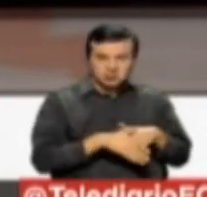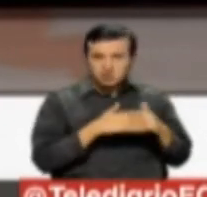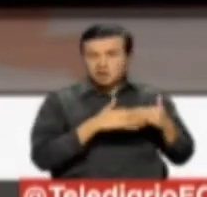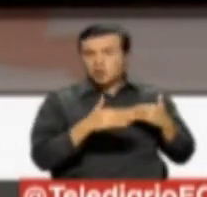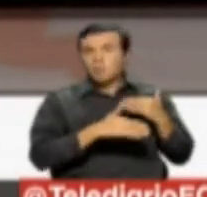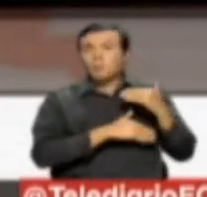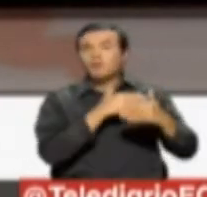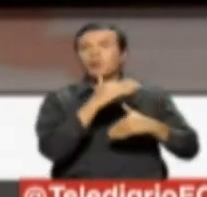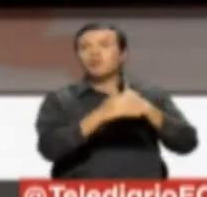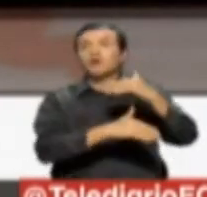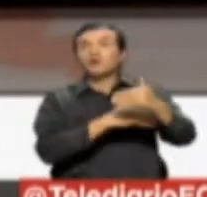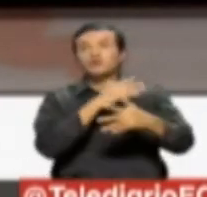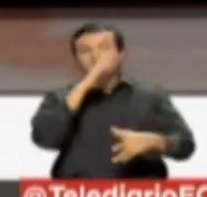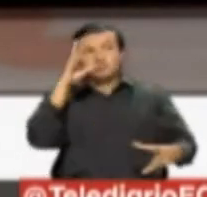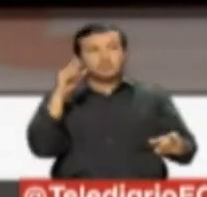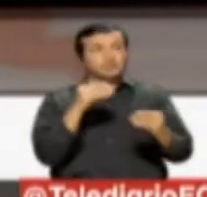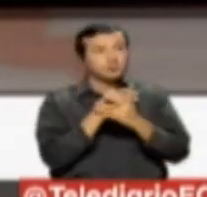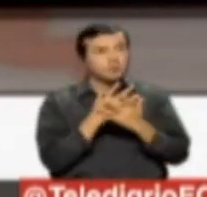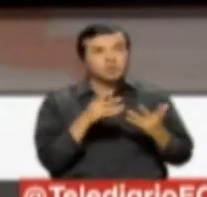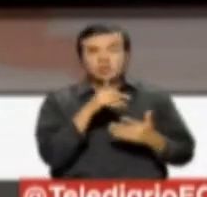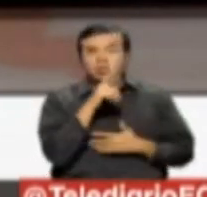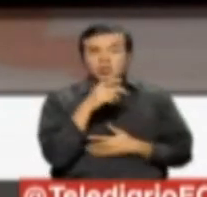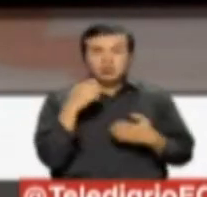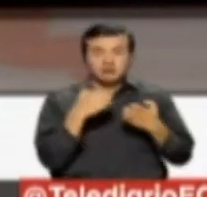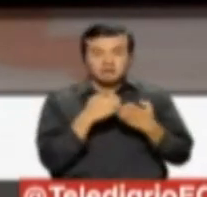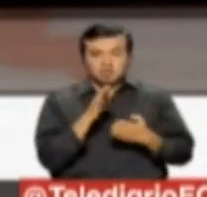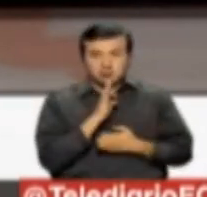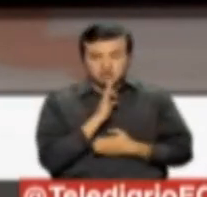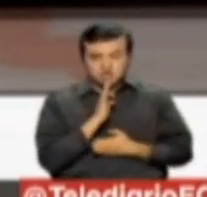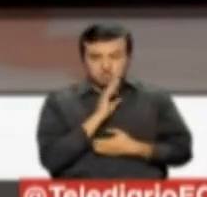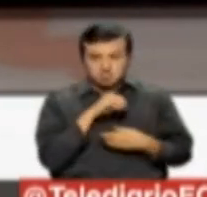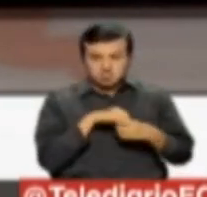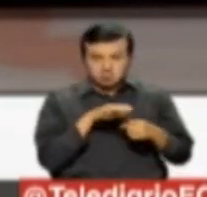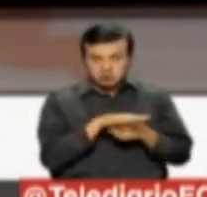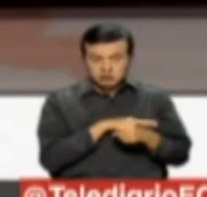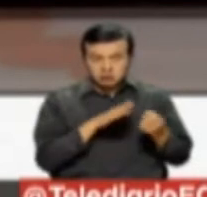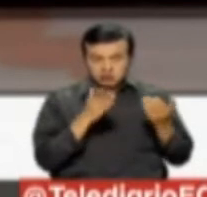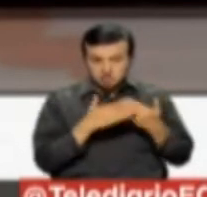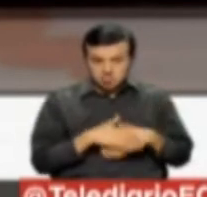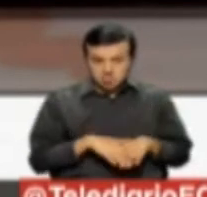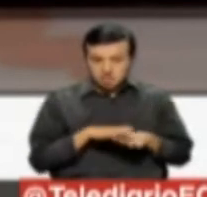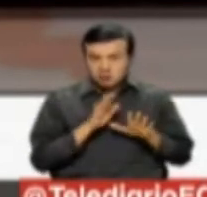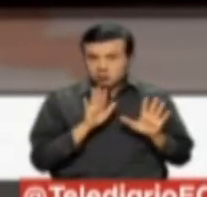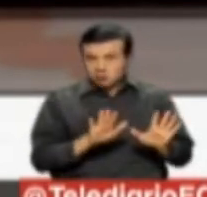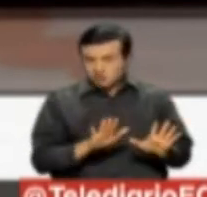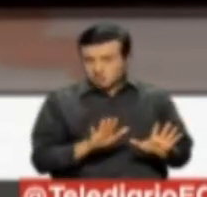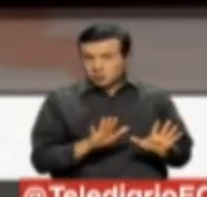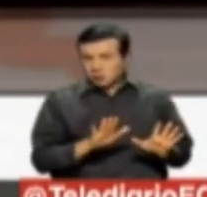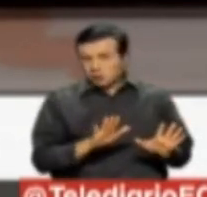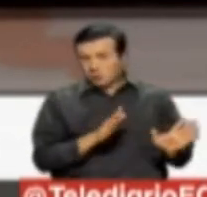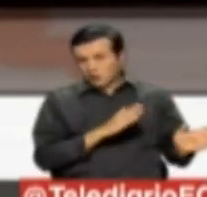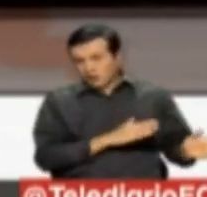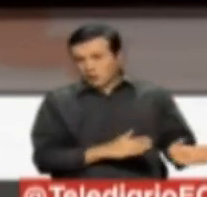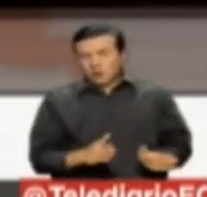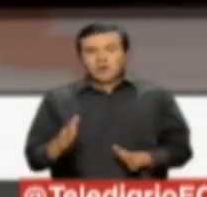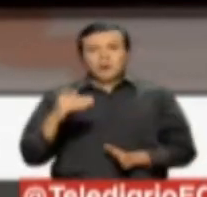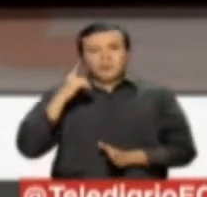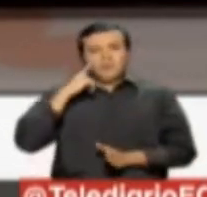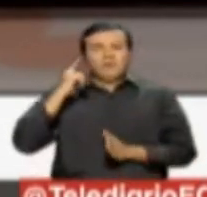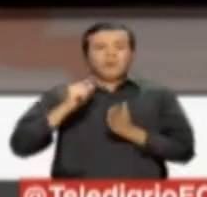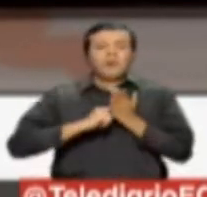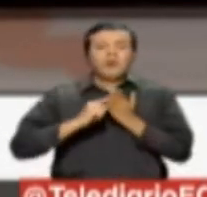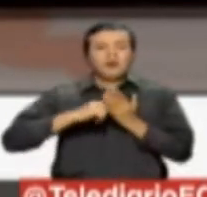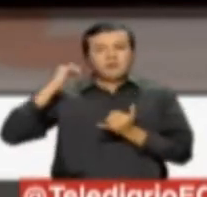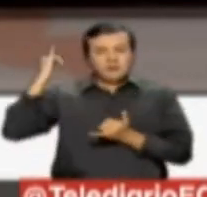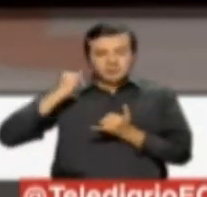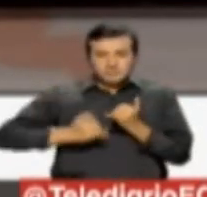un procesamiento de todo esto por parte del equipo técnico interno y finalmente tendremos un borrador final que